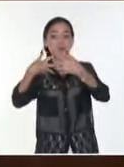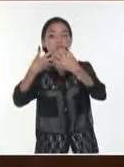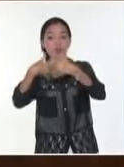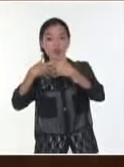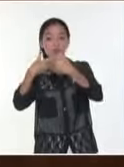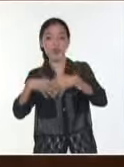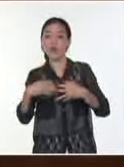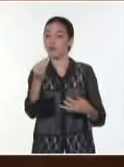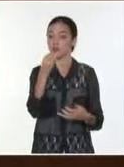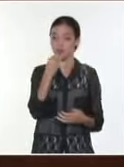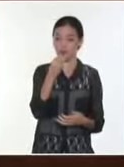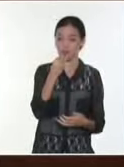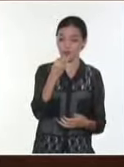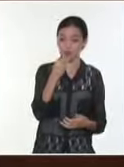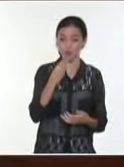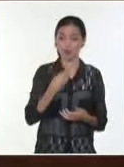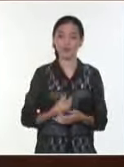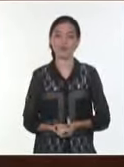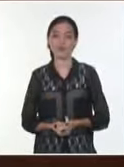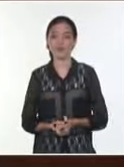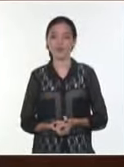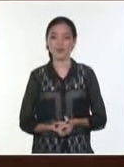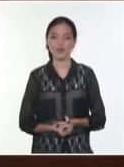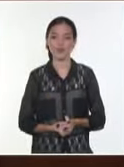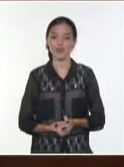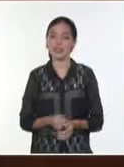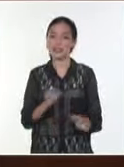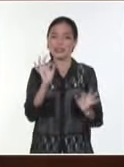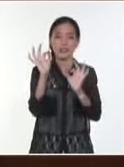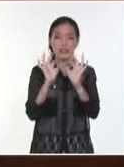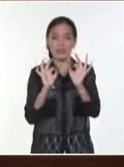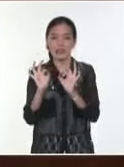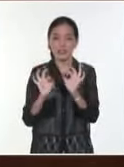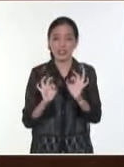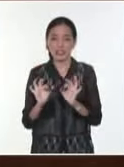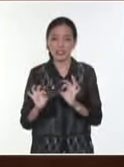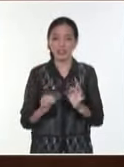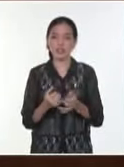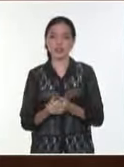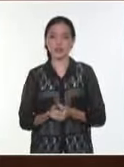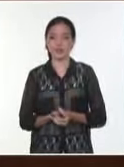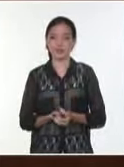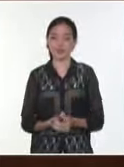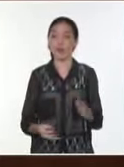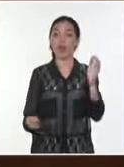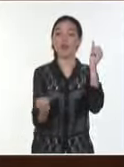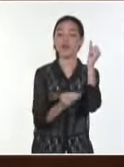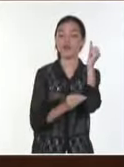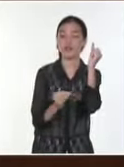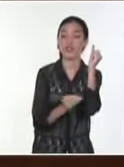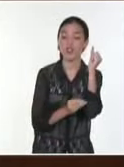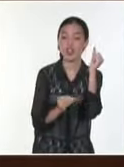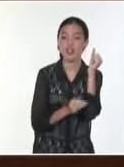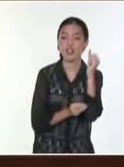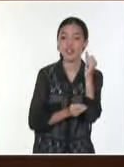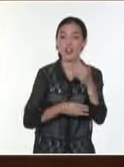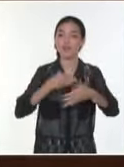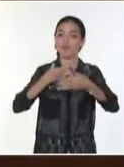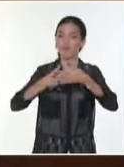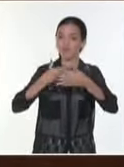territorial, corregir las distorsiones identificadas, así como fortalecer la empresa estatal y las bases